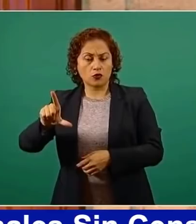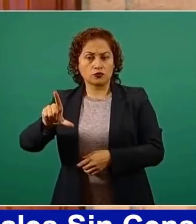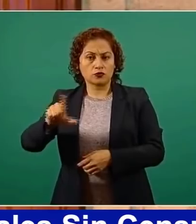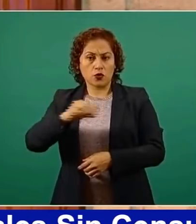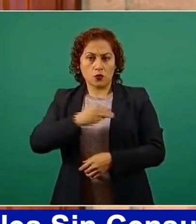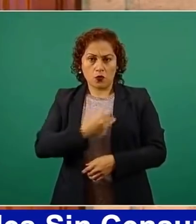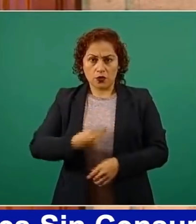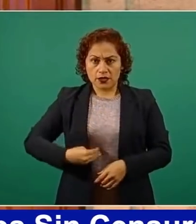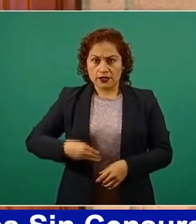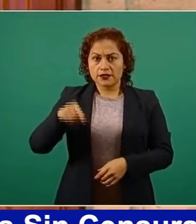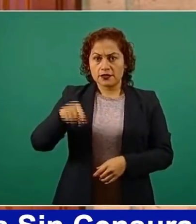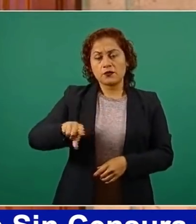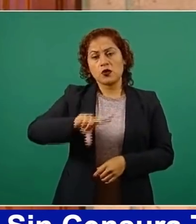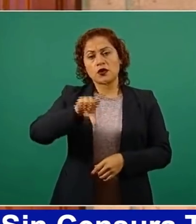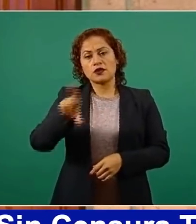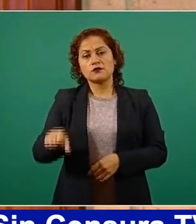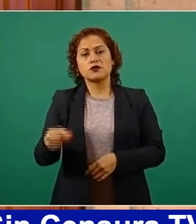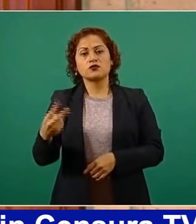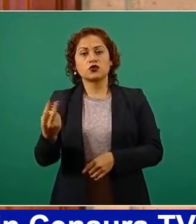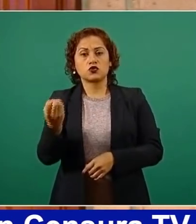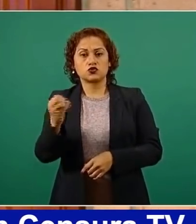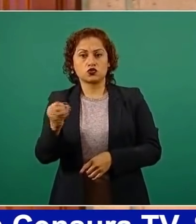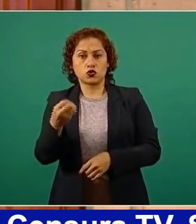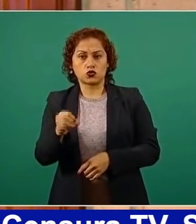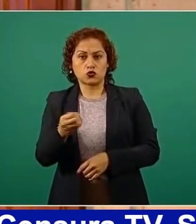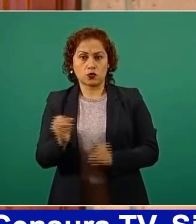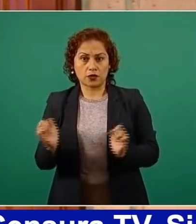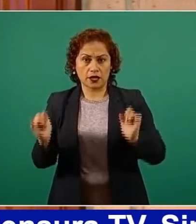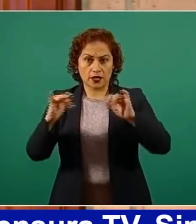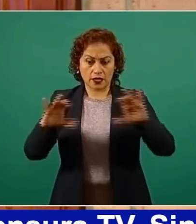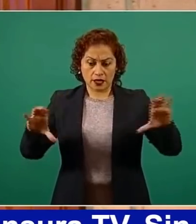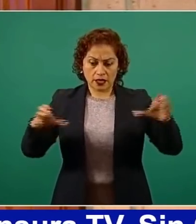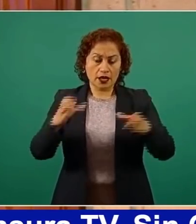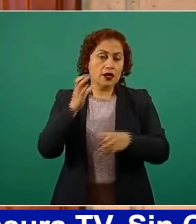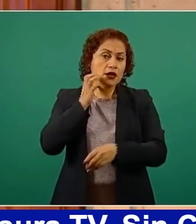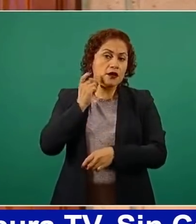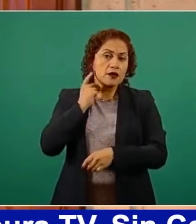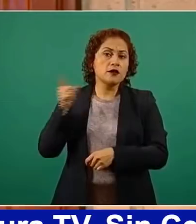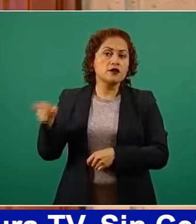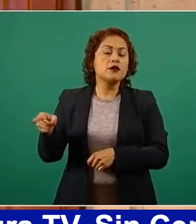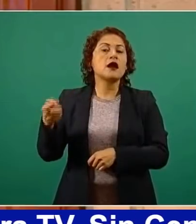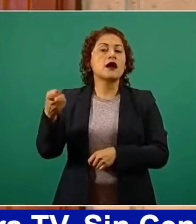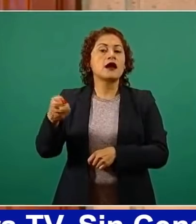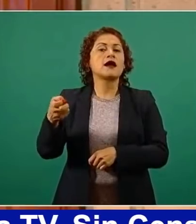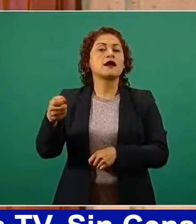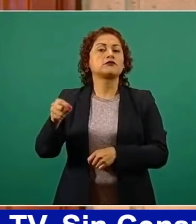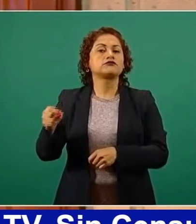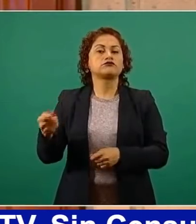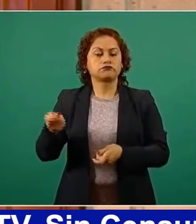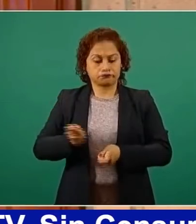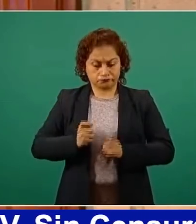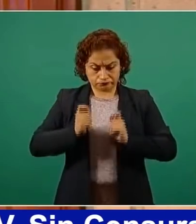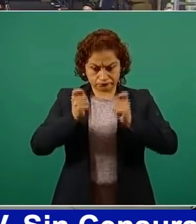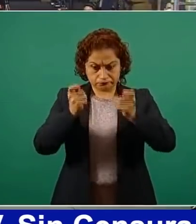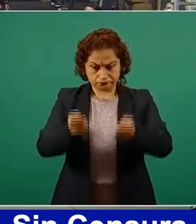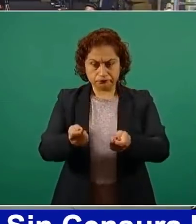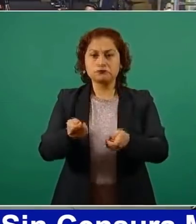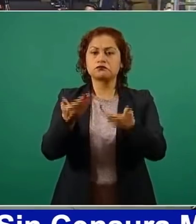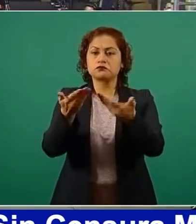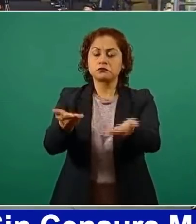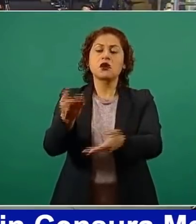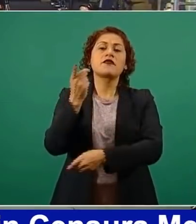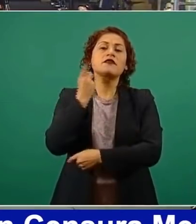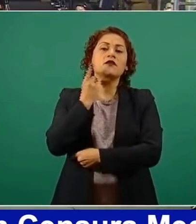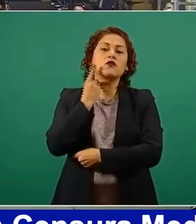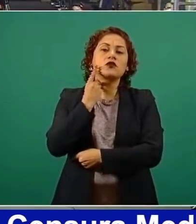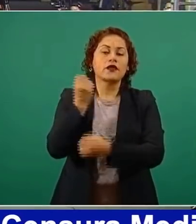2 de octubre la Cámara le entrega por unanimidad su credencial de diputado. En Tabasco sucede